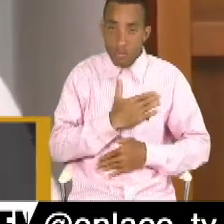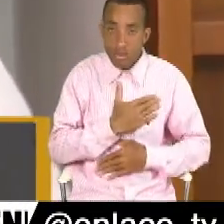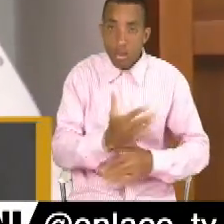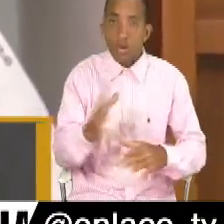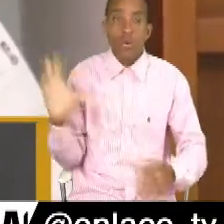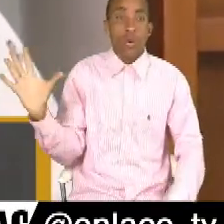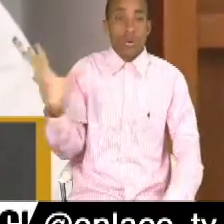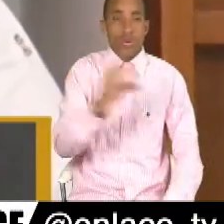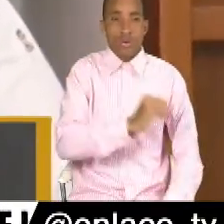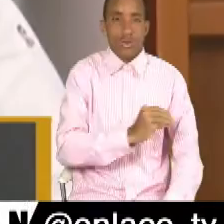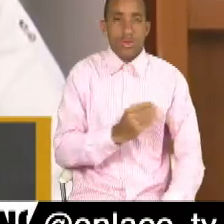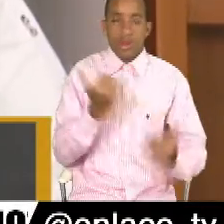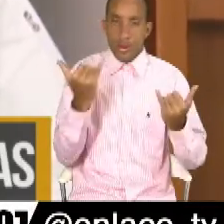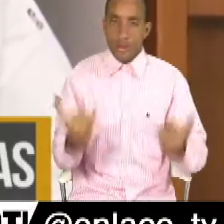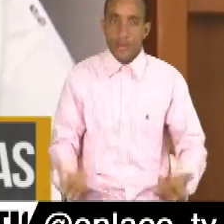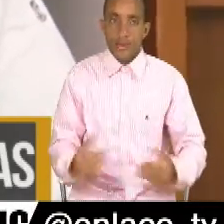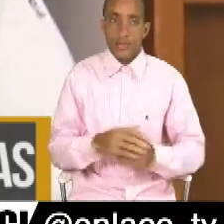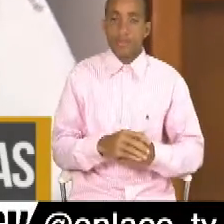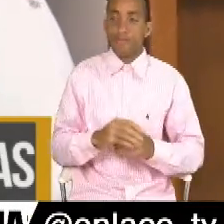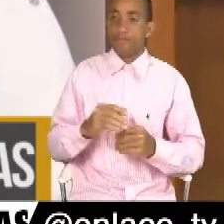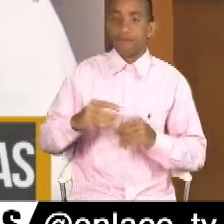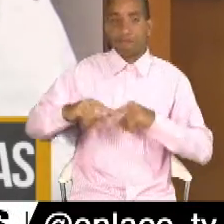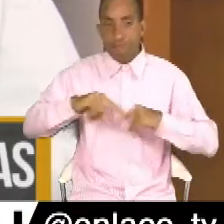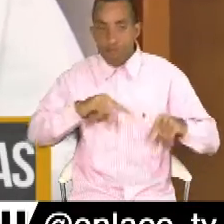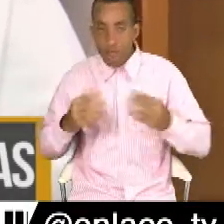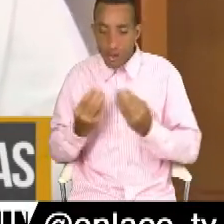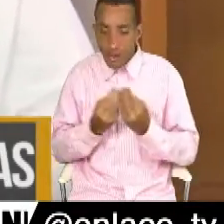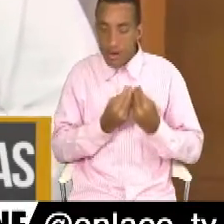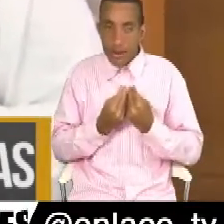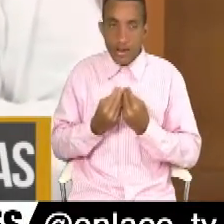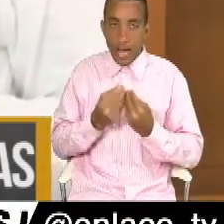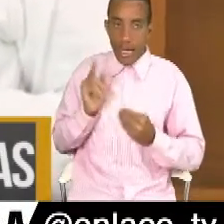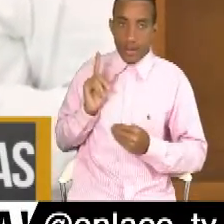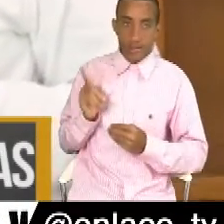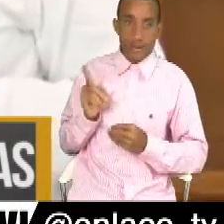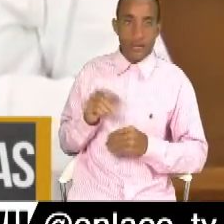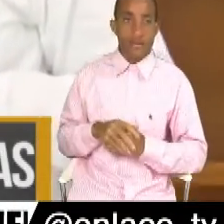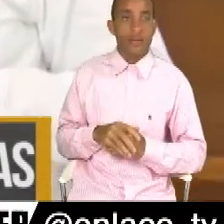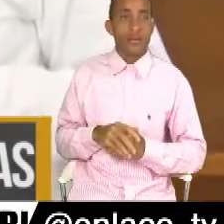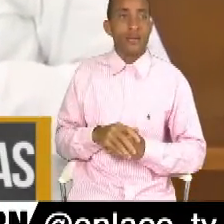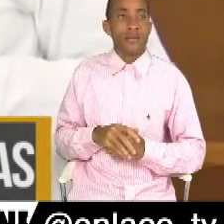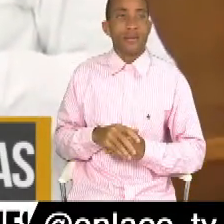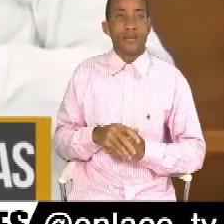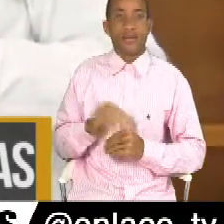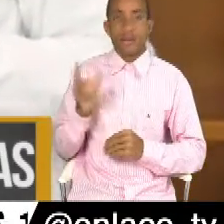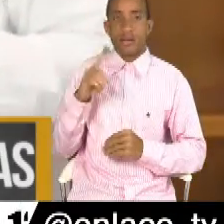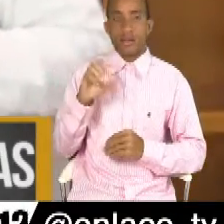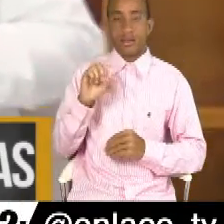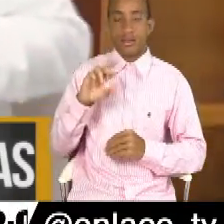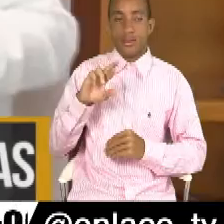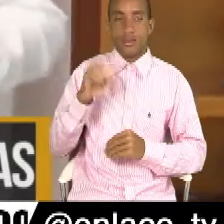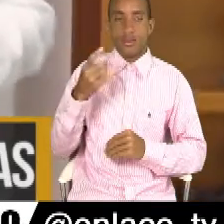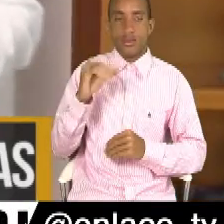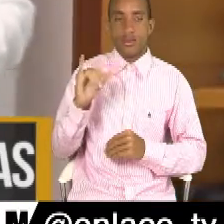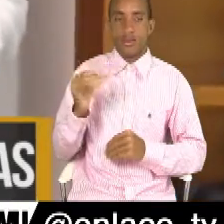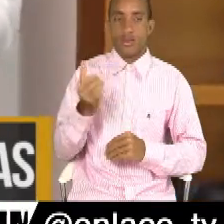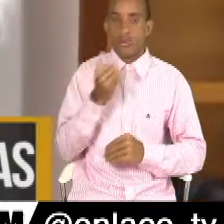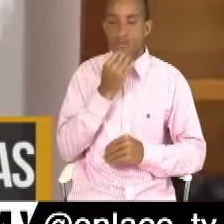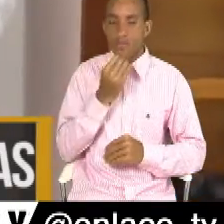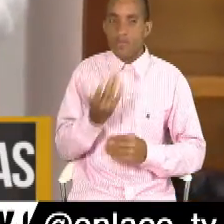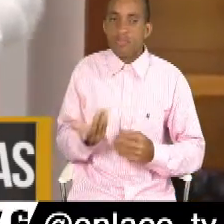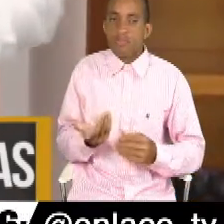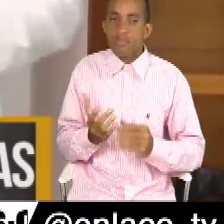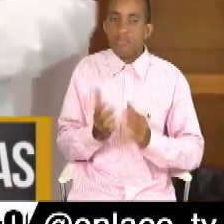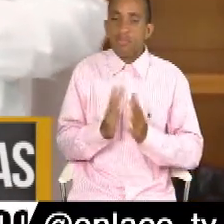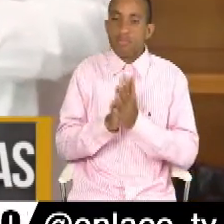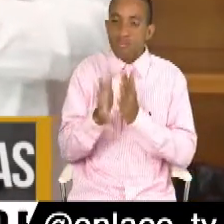Noticias. A esta hora, en la gerencia de Aguas de Barranca Bermeja, para conocer con su titular, Sergio Amariz, lo que está por parte de la empresa entregando